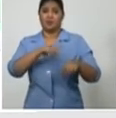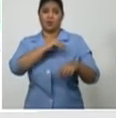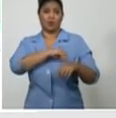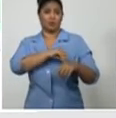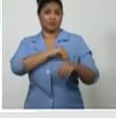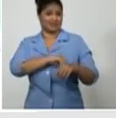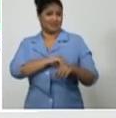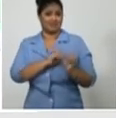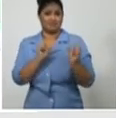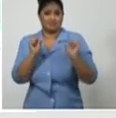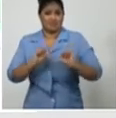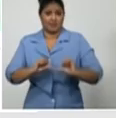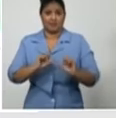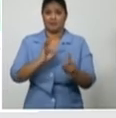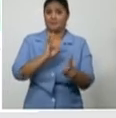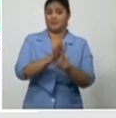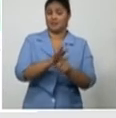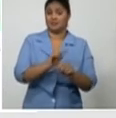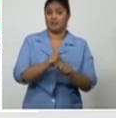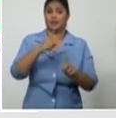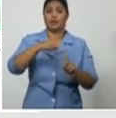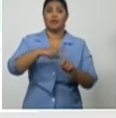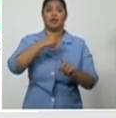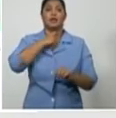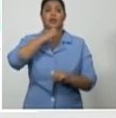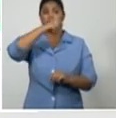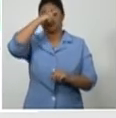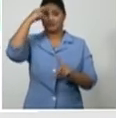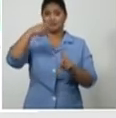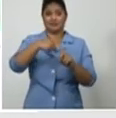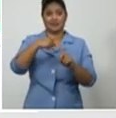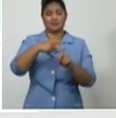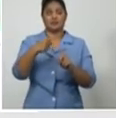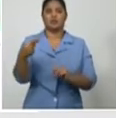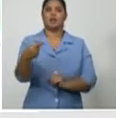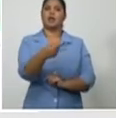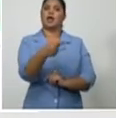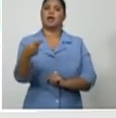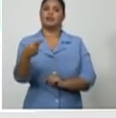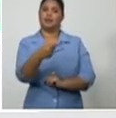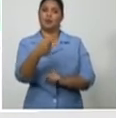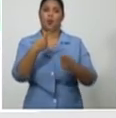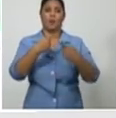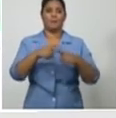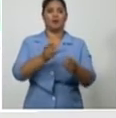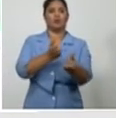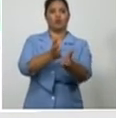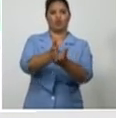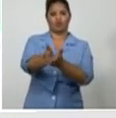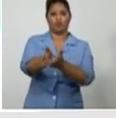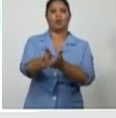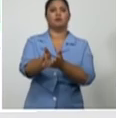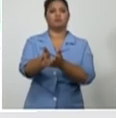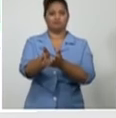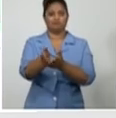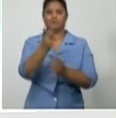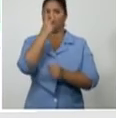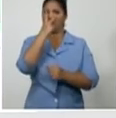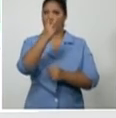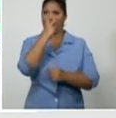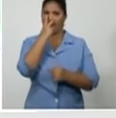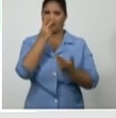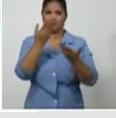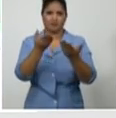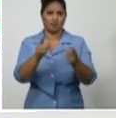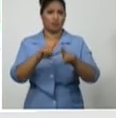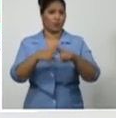antígeno resultó negativo, se siguió evaluando. En un momento determinado fue evaluado en el IPK y con